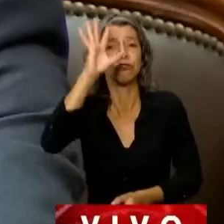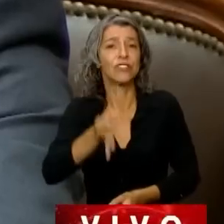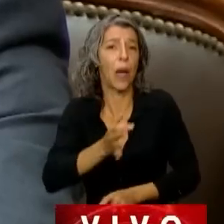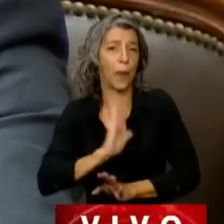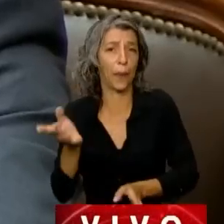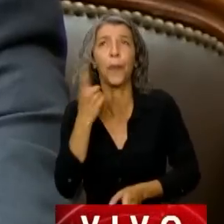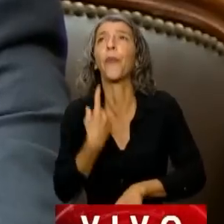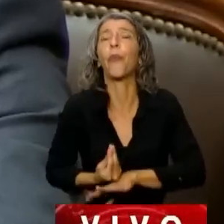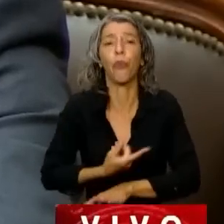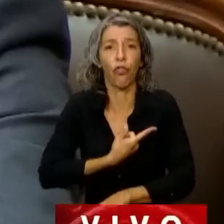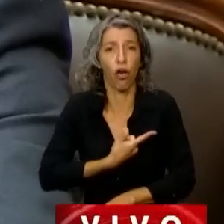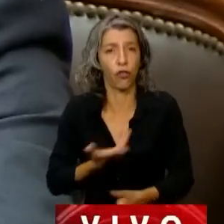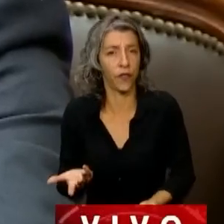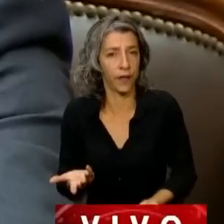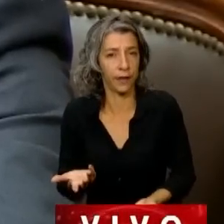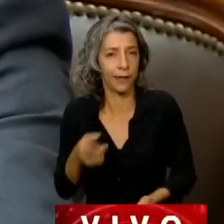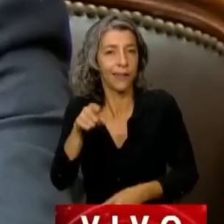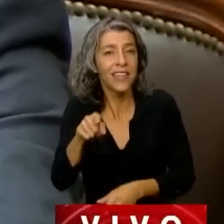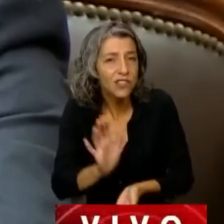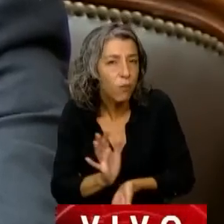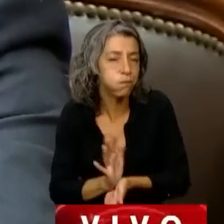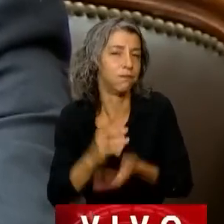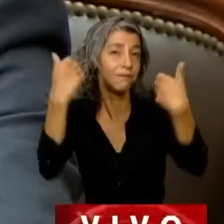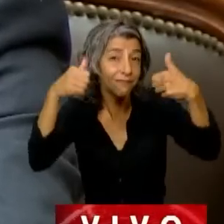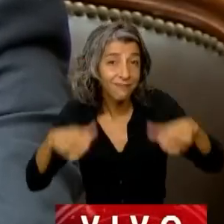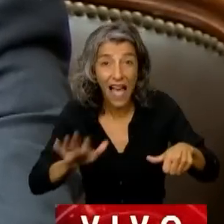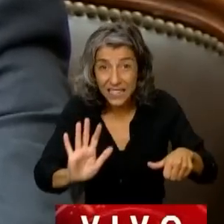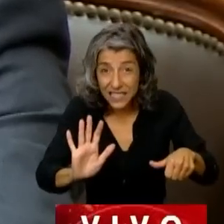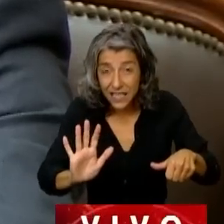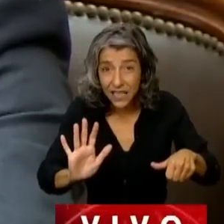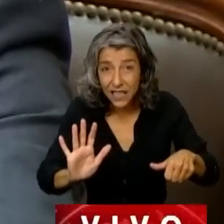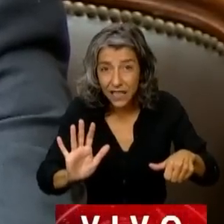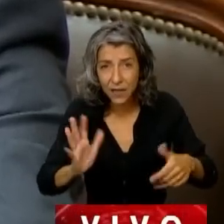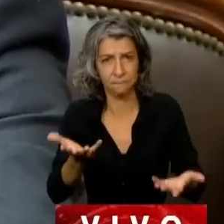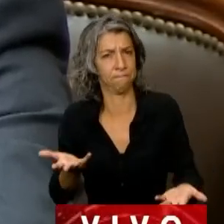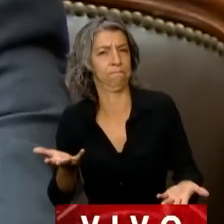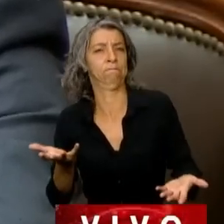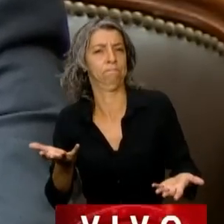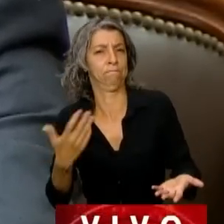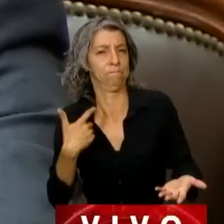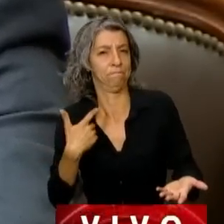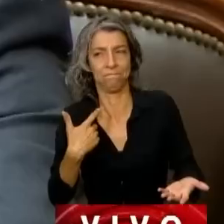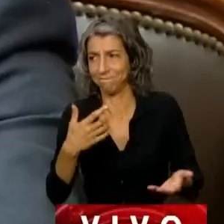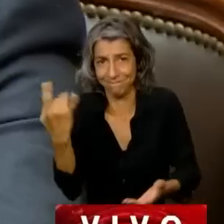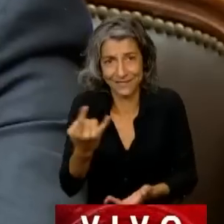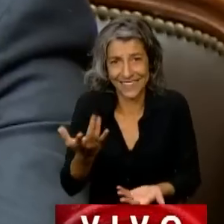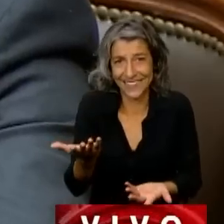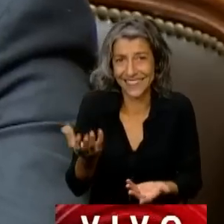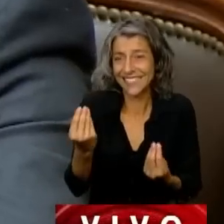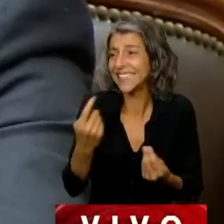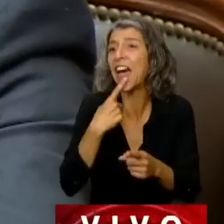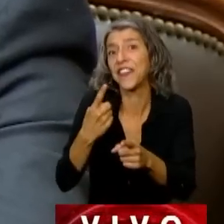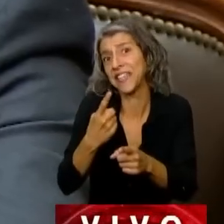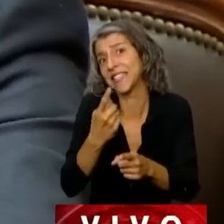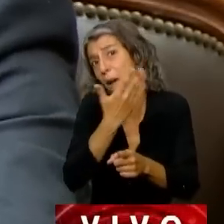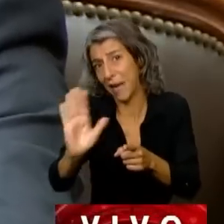fascista. Pero además es mentiroso, porque el afiche dice, gracias a estos tipos, más de 1 millón de ciudadanos no van a poder